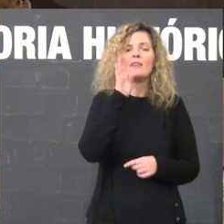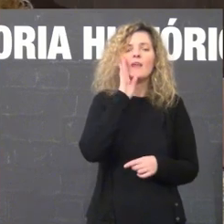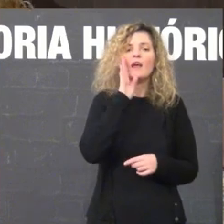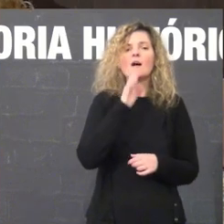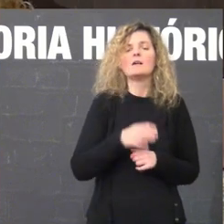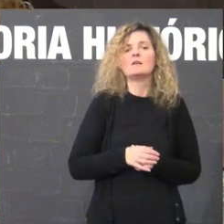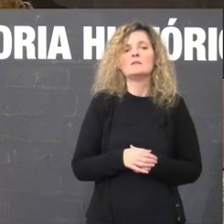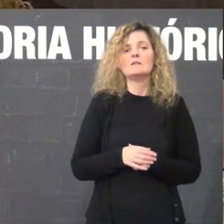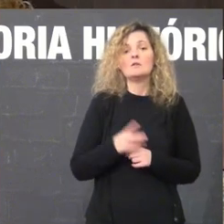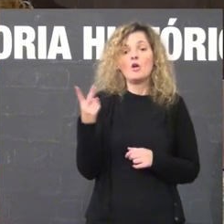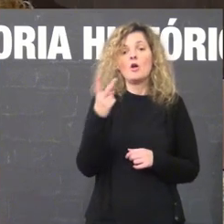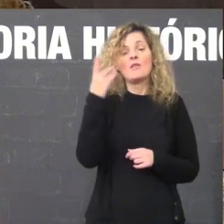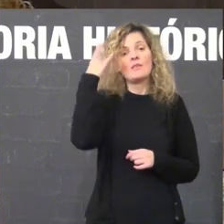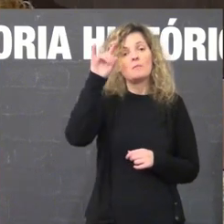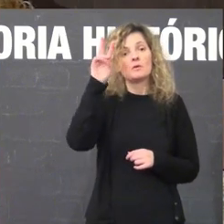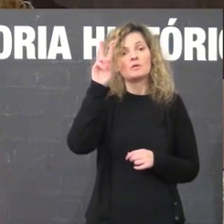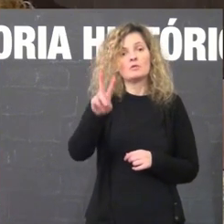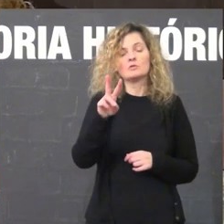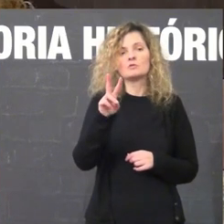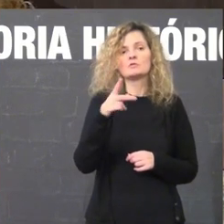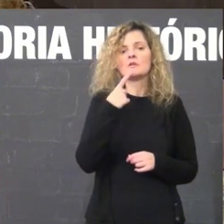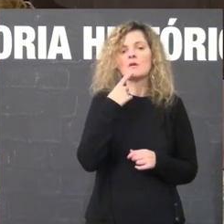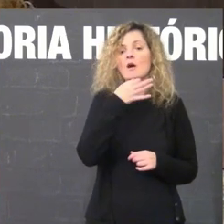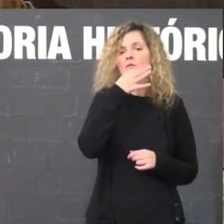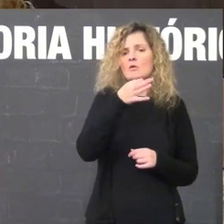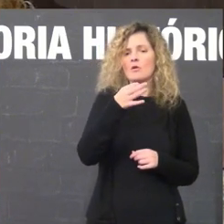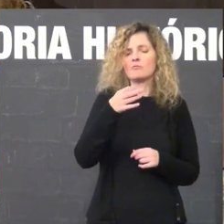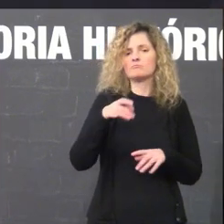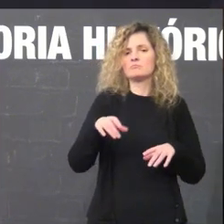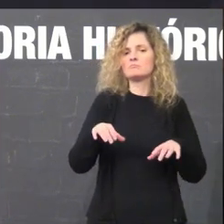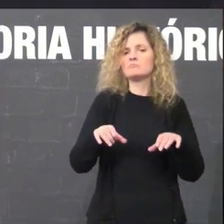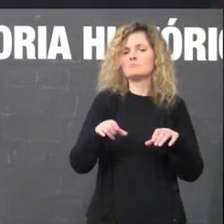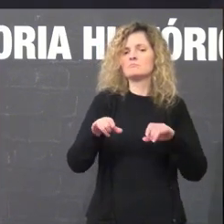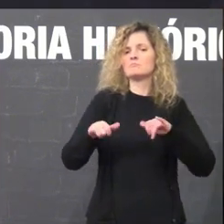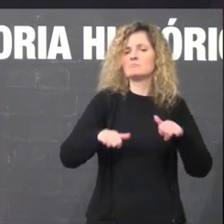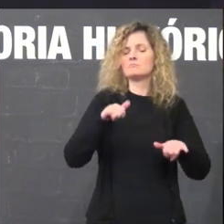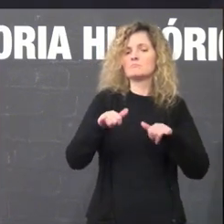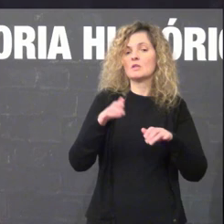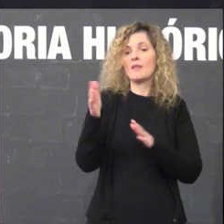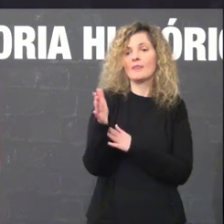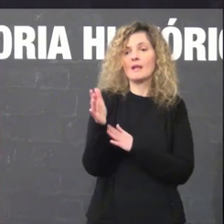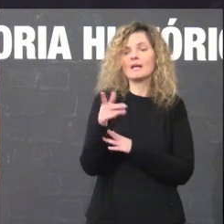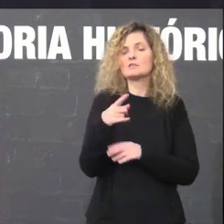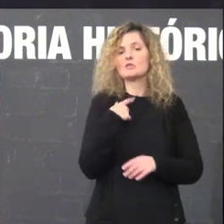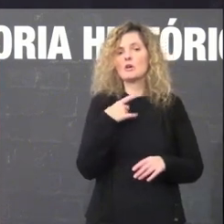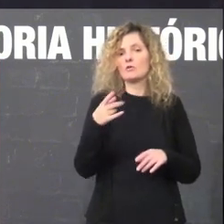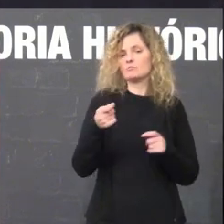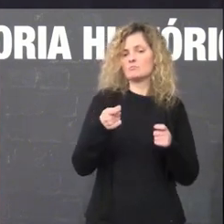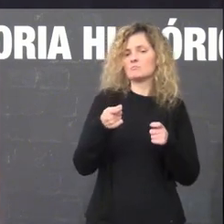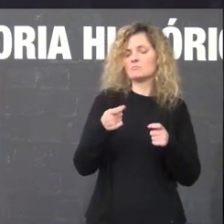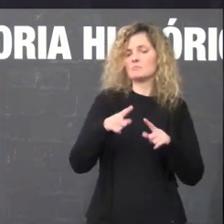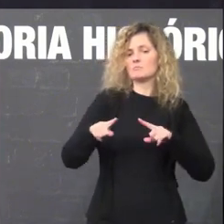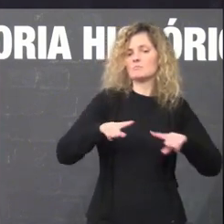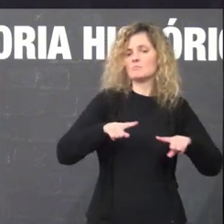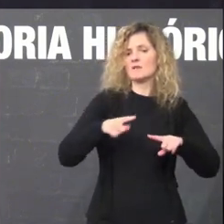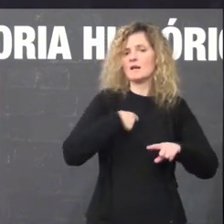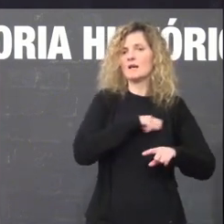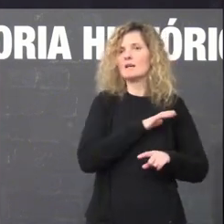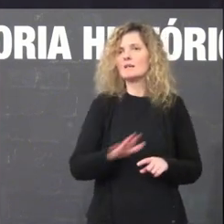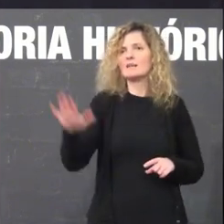el de los dos demonios que no solo es el relato dominante ojo en la derecha sino que es el relato dominante en España